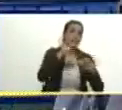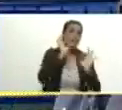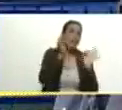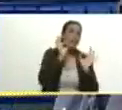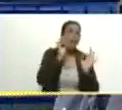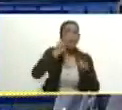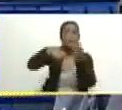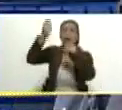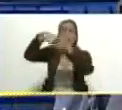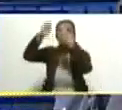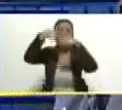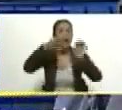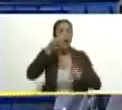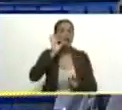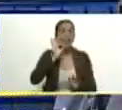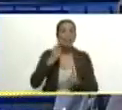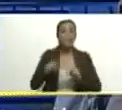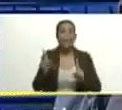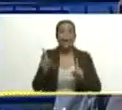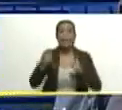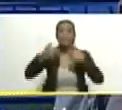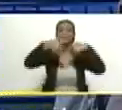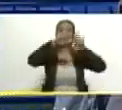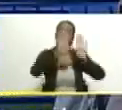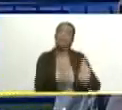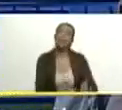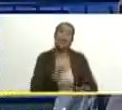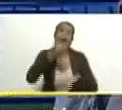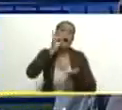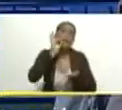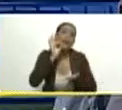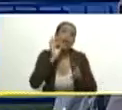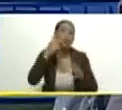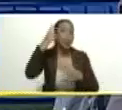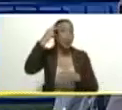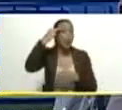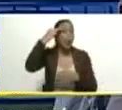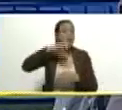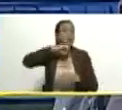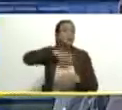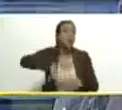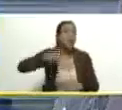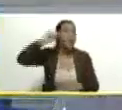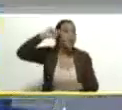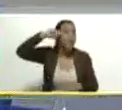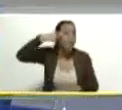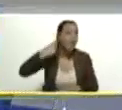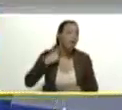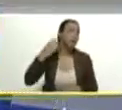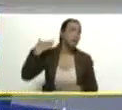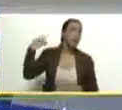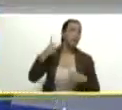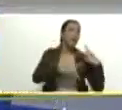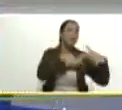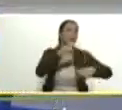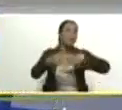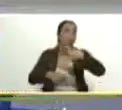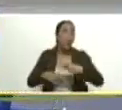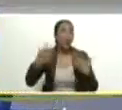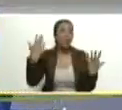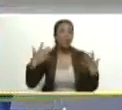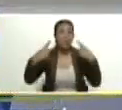Importábamos café. Y se abandonó toda la memoria de la producción